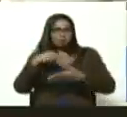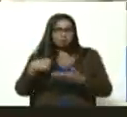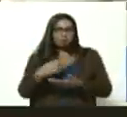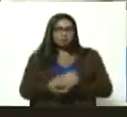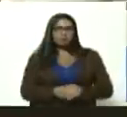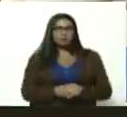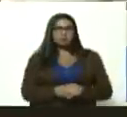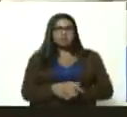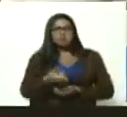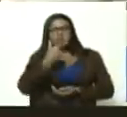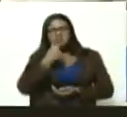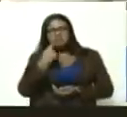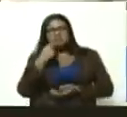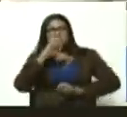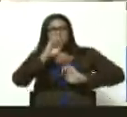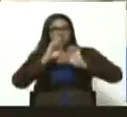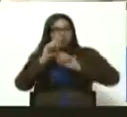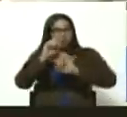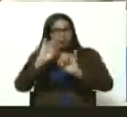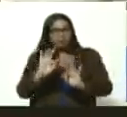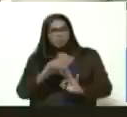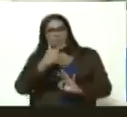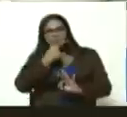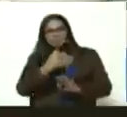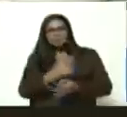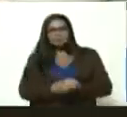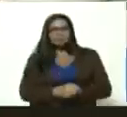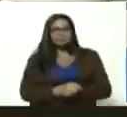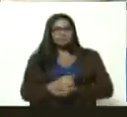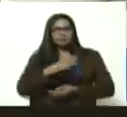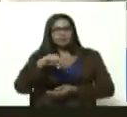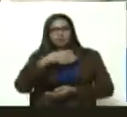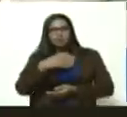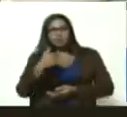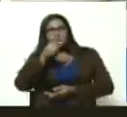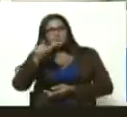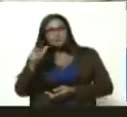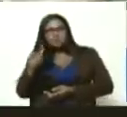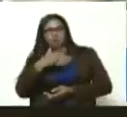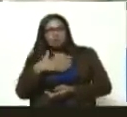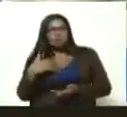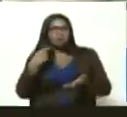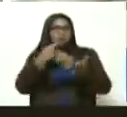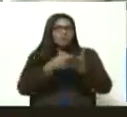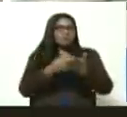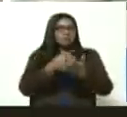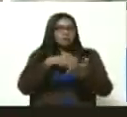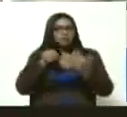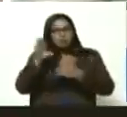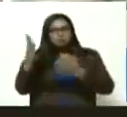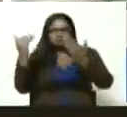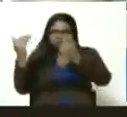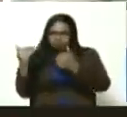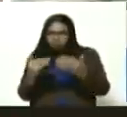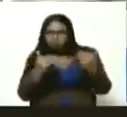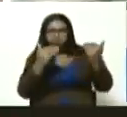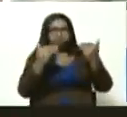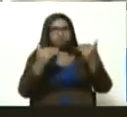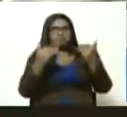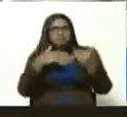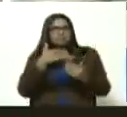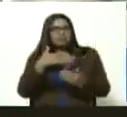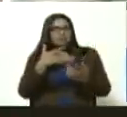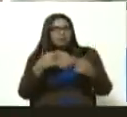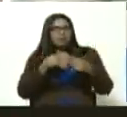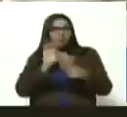hace muy fácil calcular para ello no queremos que esta gente que quiera invertir en nuestro país venga siento